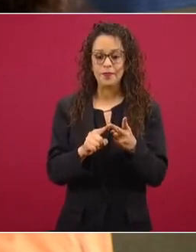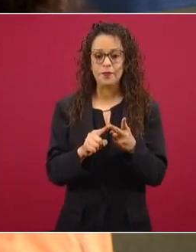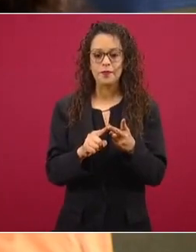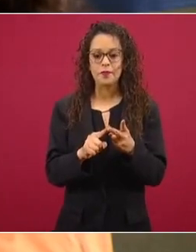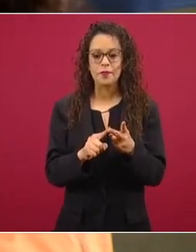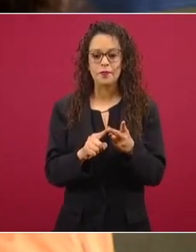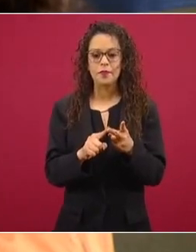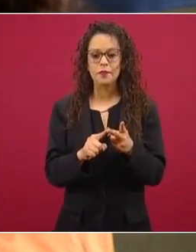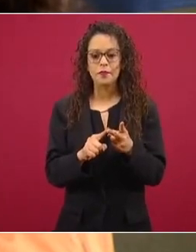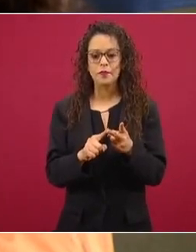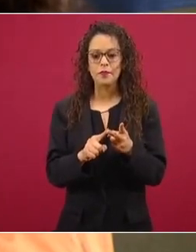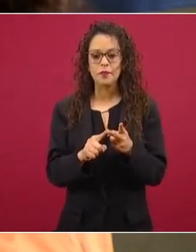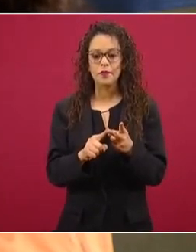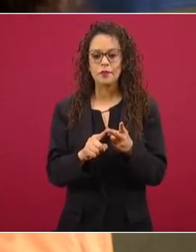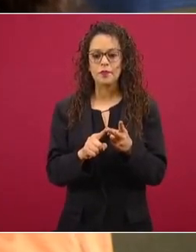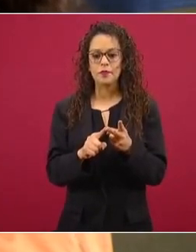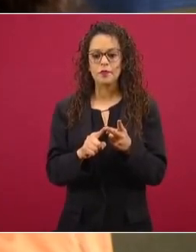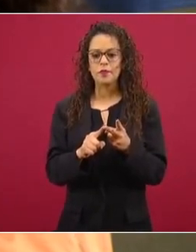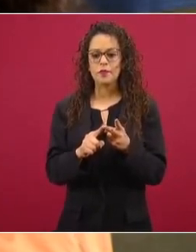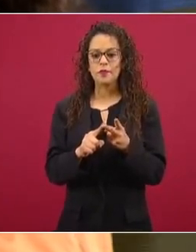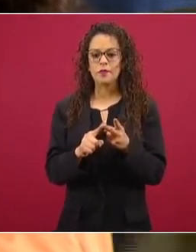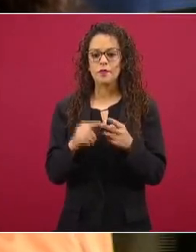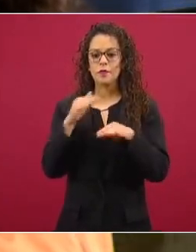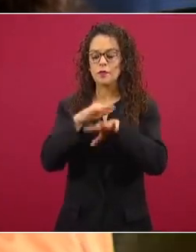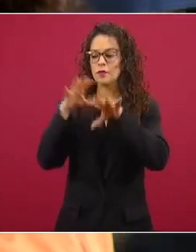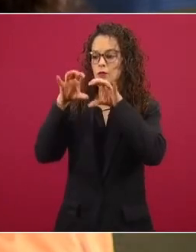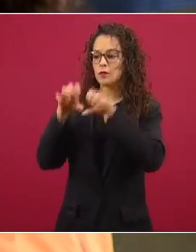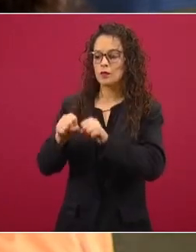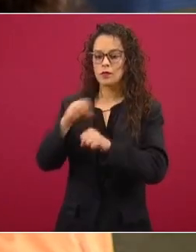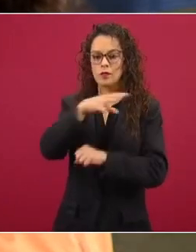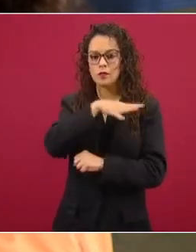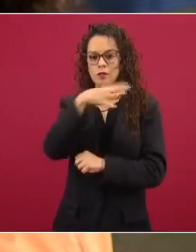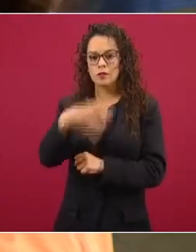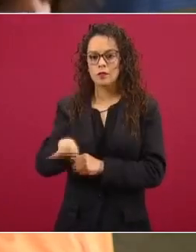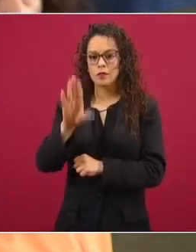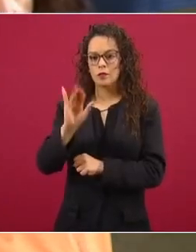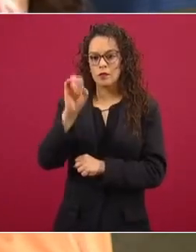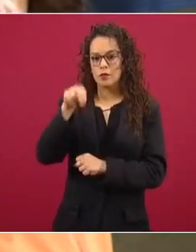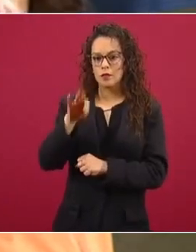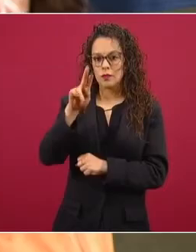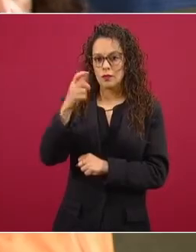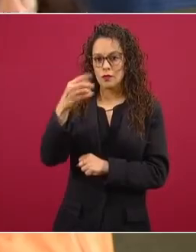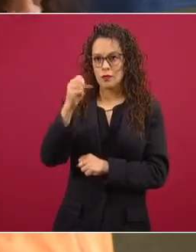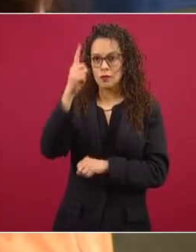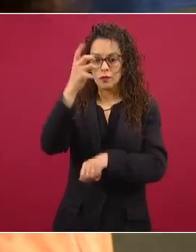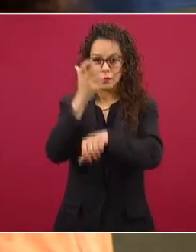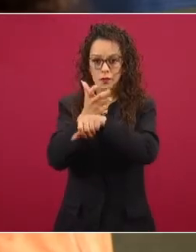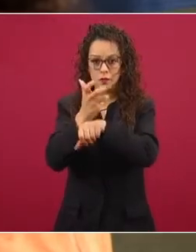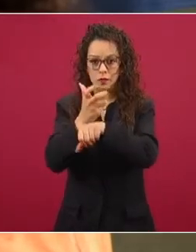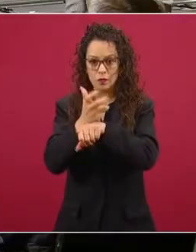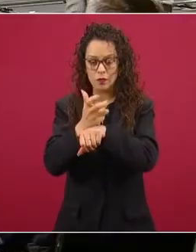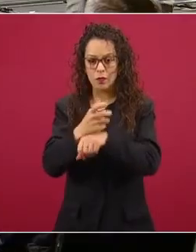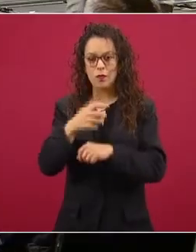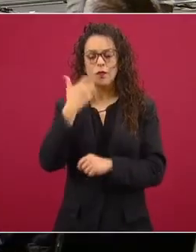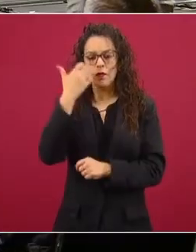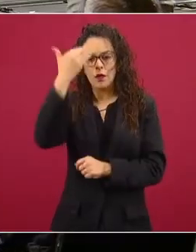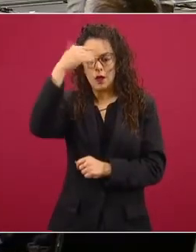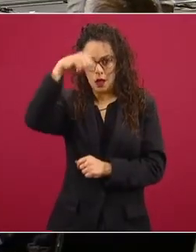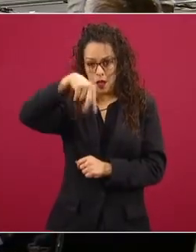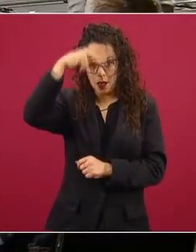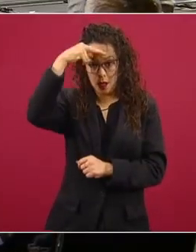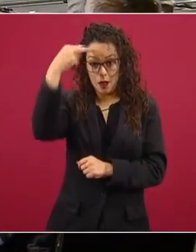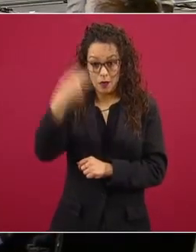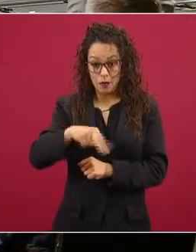a partir de la detención del general Cienfuegos en los Estados Unidos, saber si aquí en México, por parte